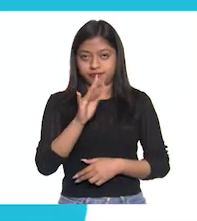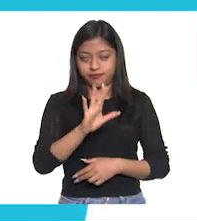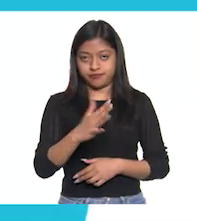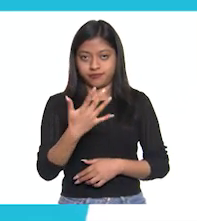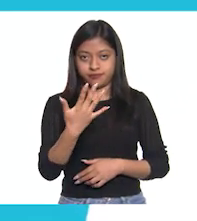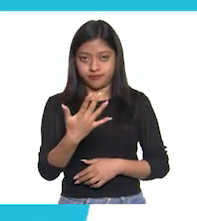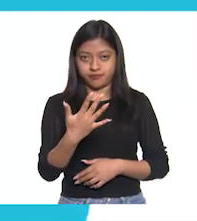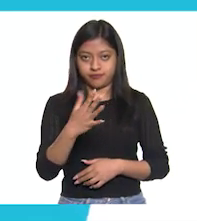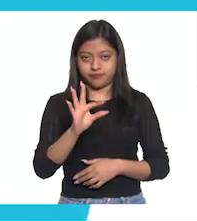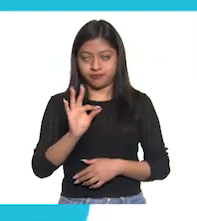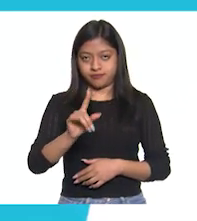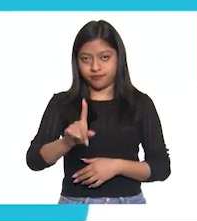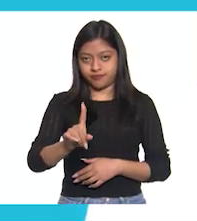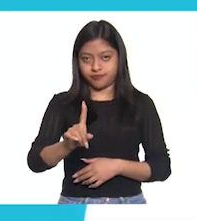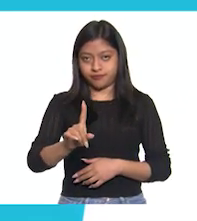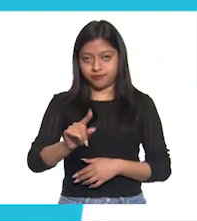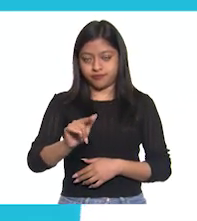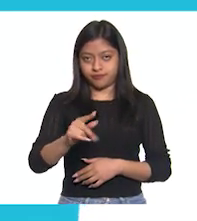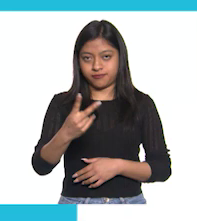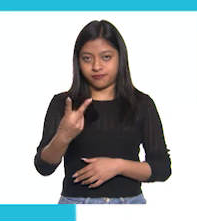teléfono